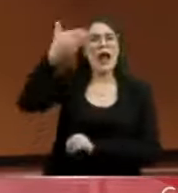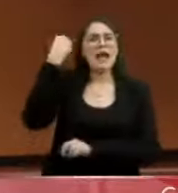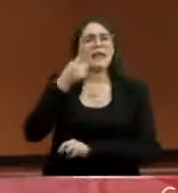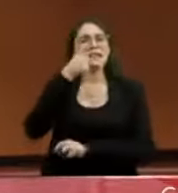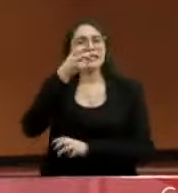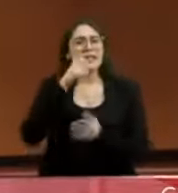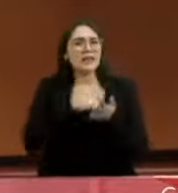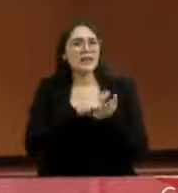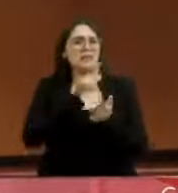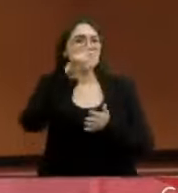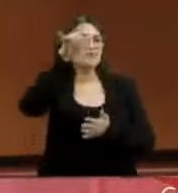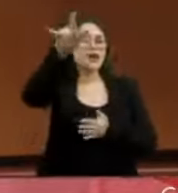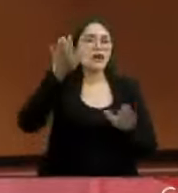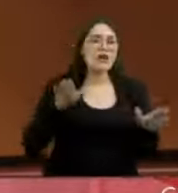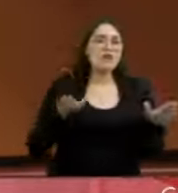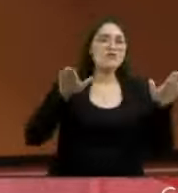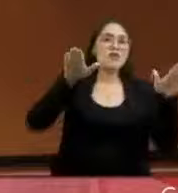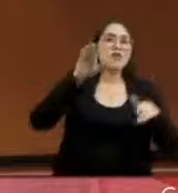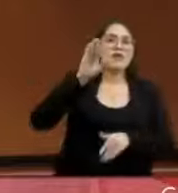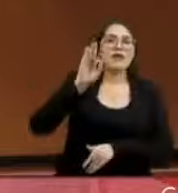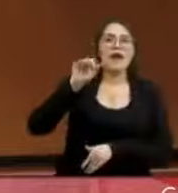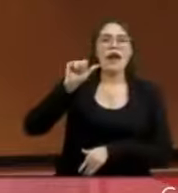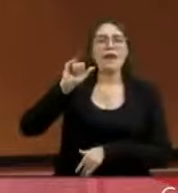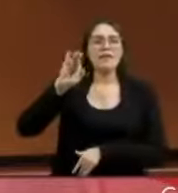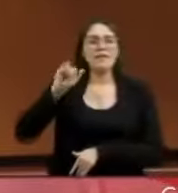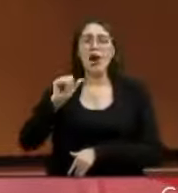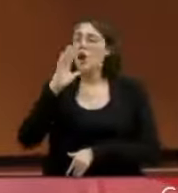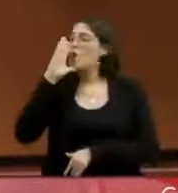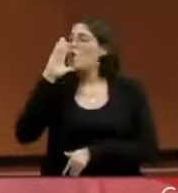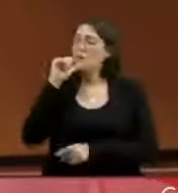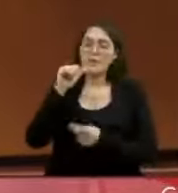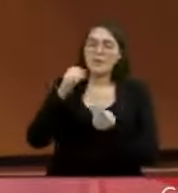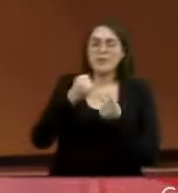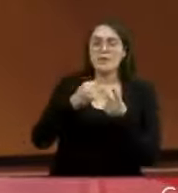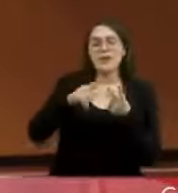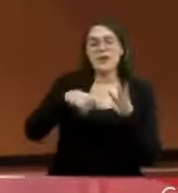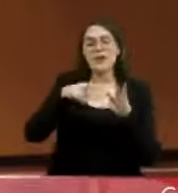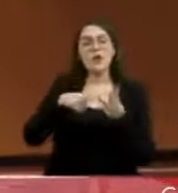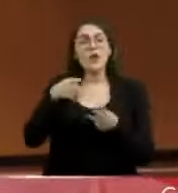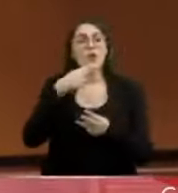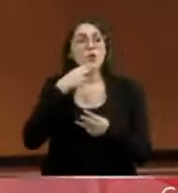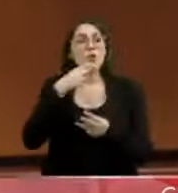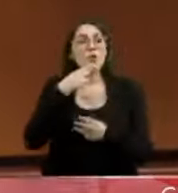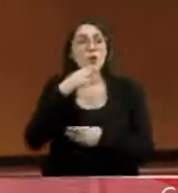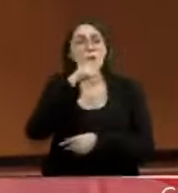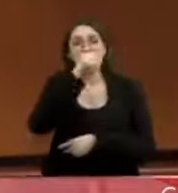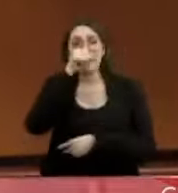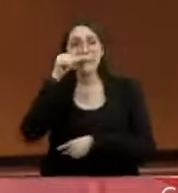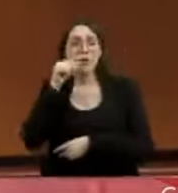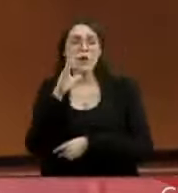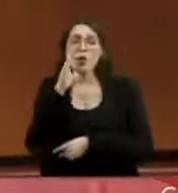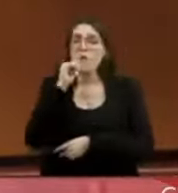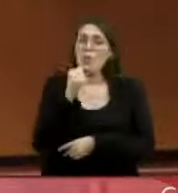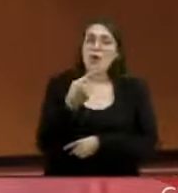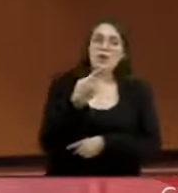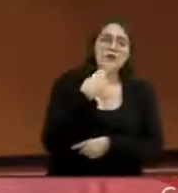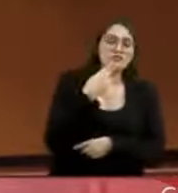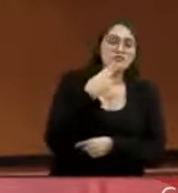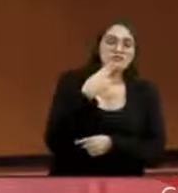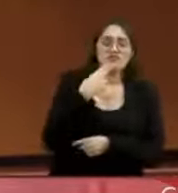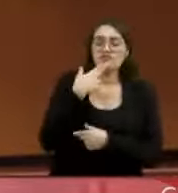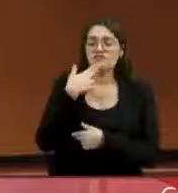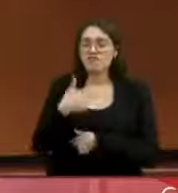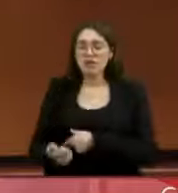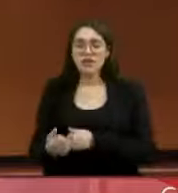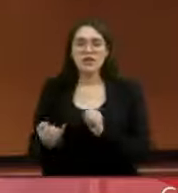Internacional Felipe Ángeles, como decía que no era posible que funcionara el Aeropuerto Benito Juárez y el Aeropuerto Benito Juárez